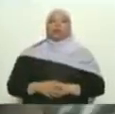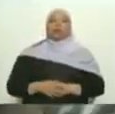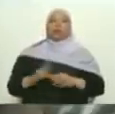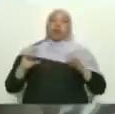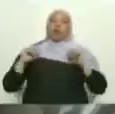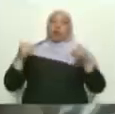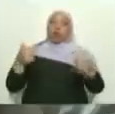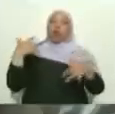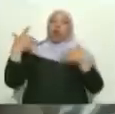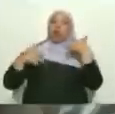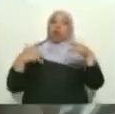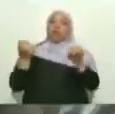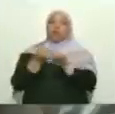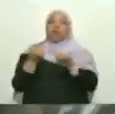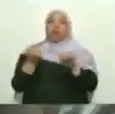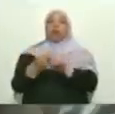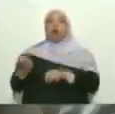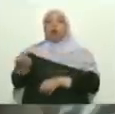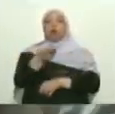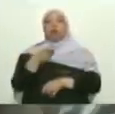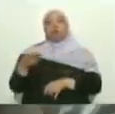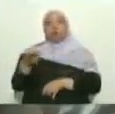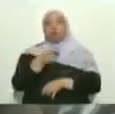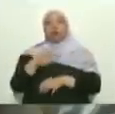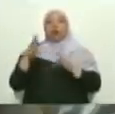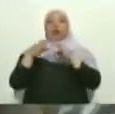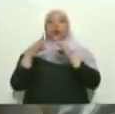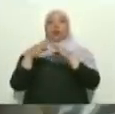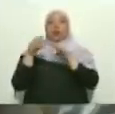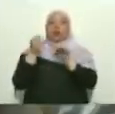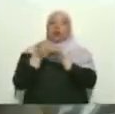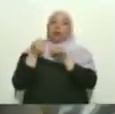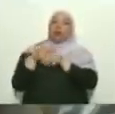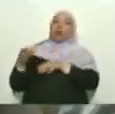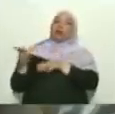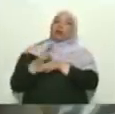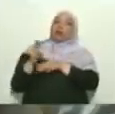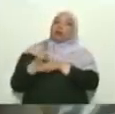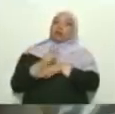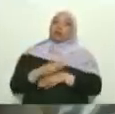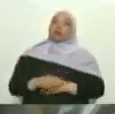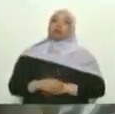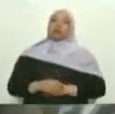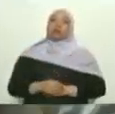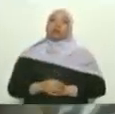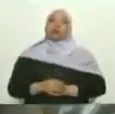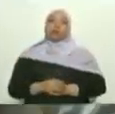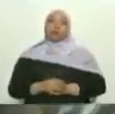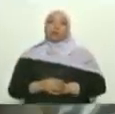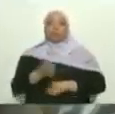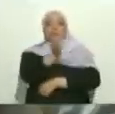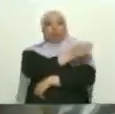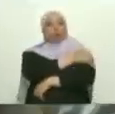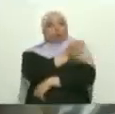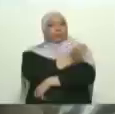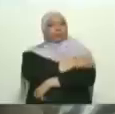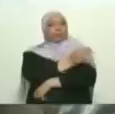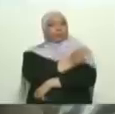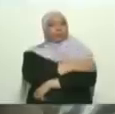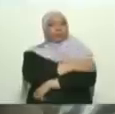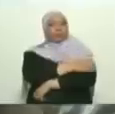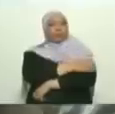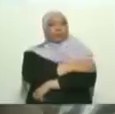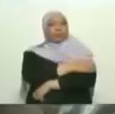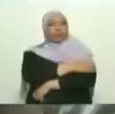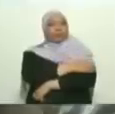iniciaron las acciones para buscar derrocarlo. Eso fue casi que inmediato. La oposición